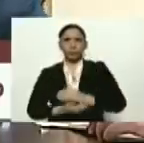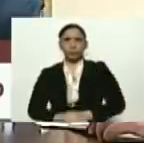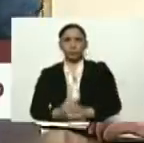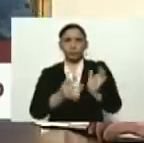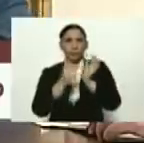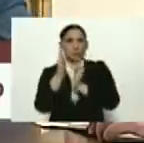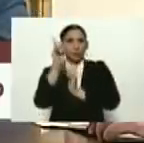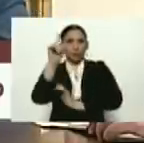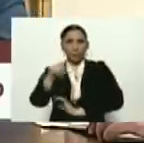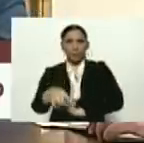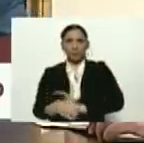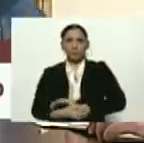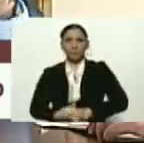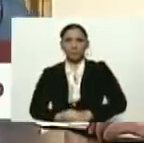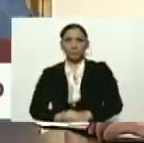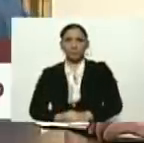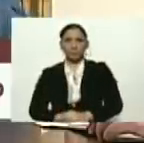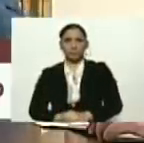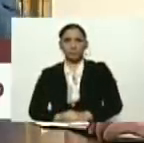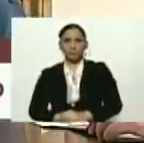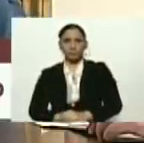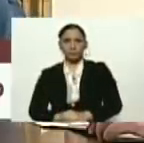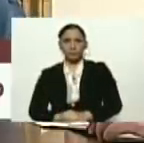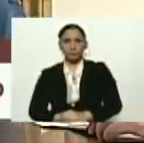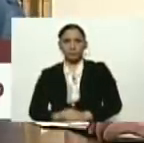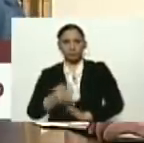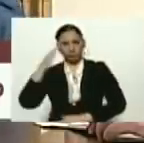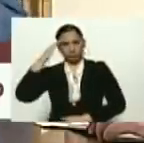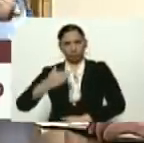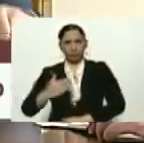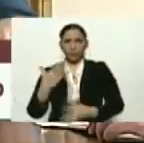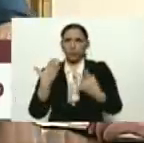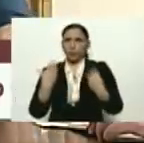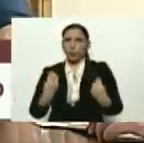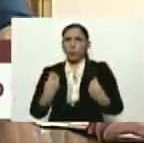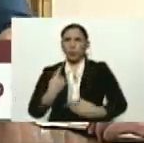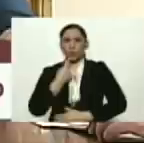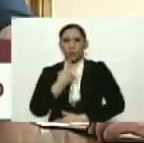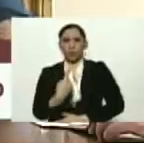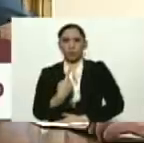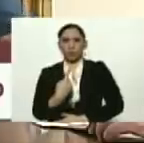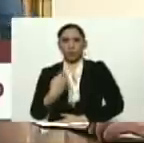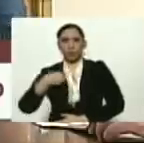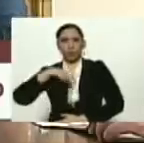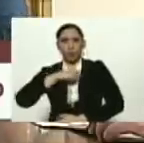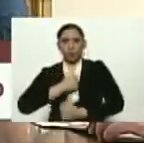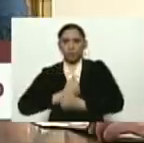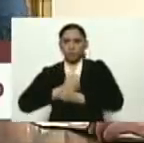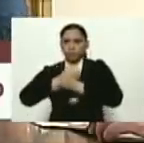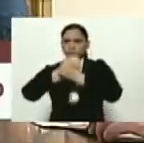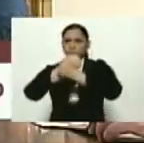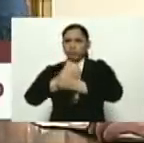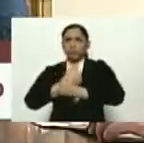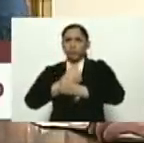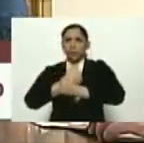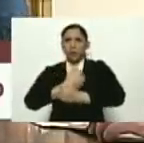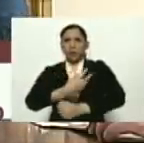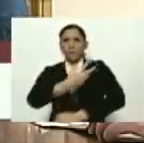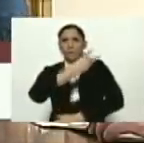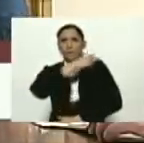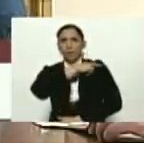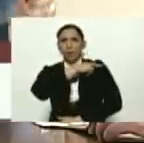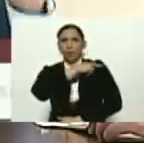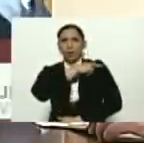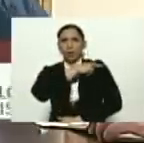Cristo Redentor, el comandante de comandantes, como lo dijera nuestro querido jefe